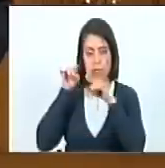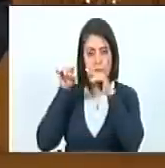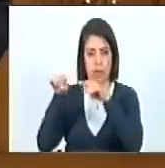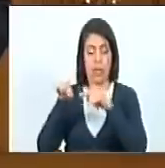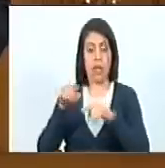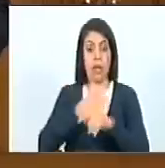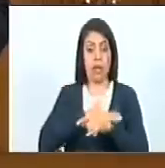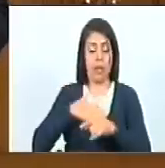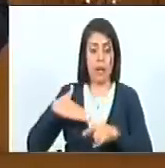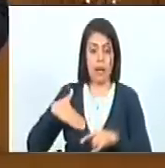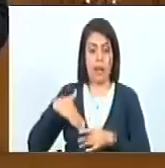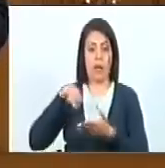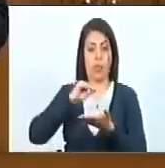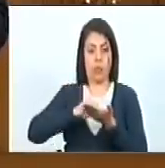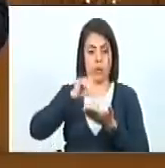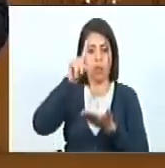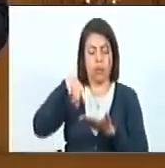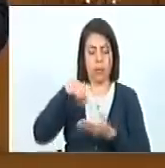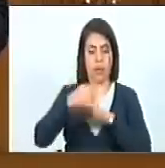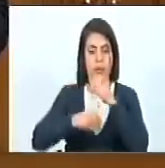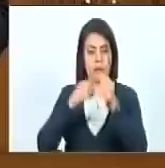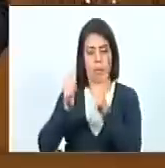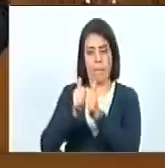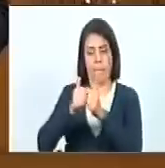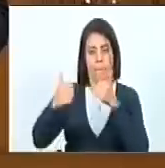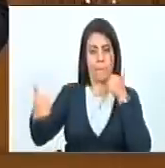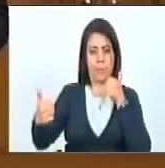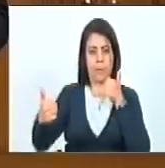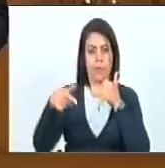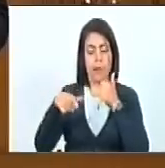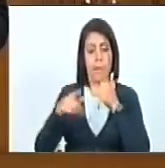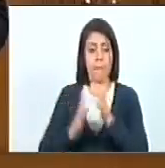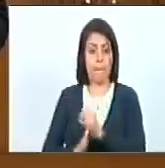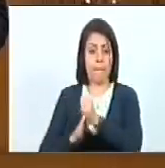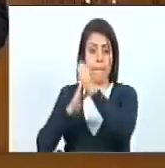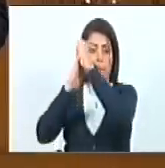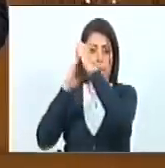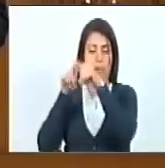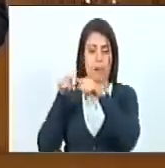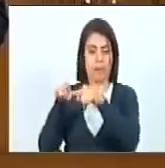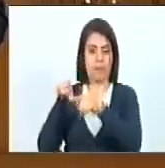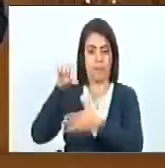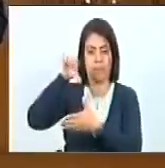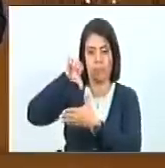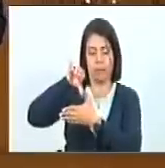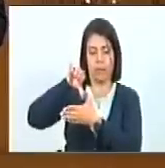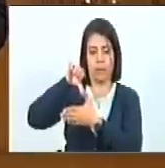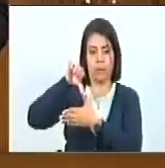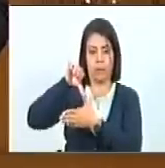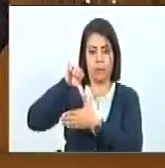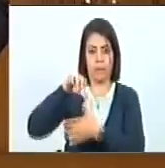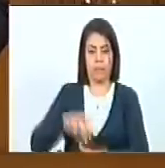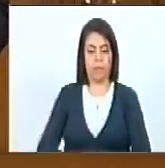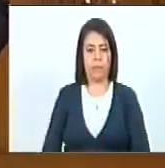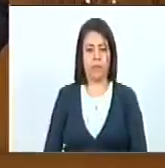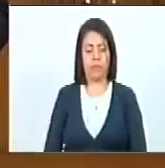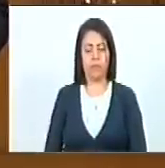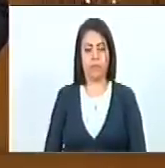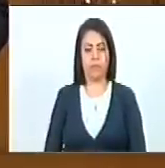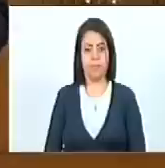tratar de romper con ese liderazgo suramericano